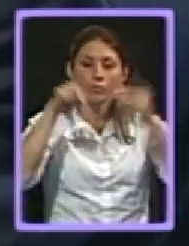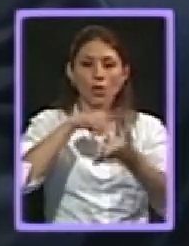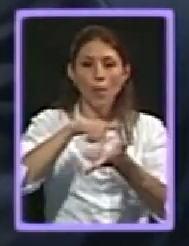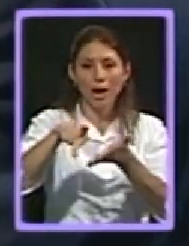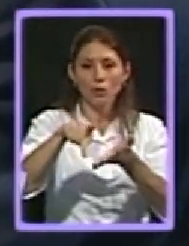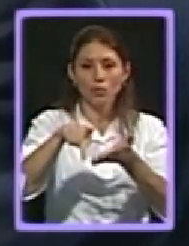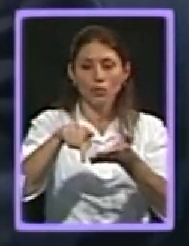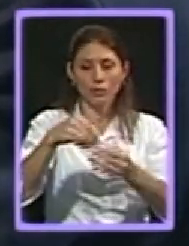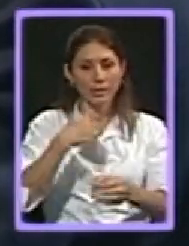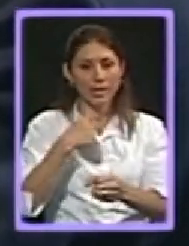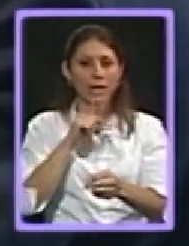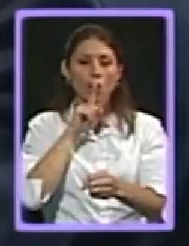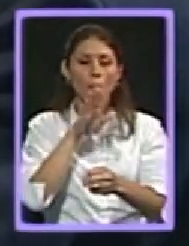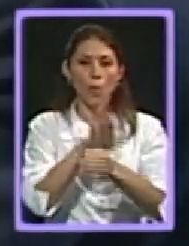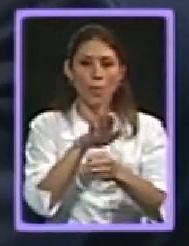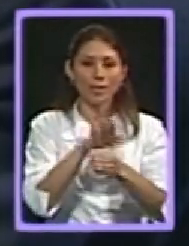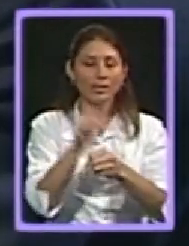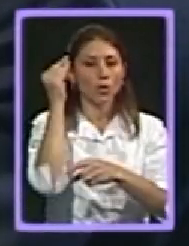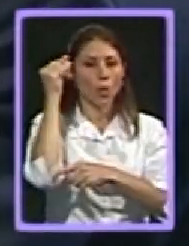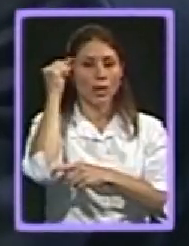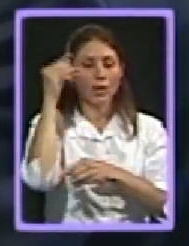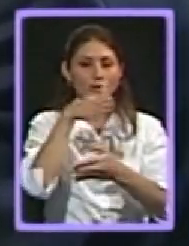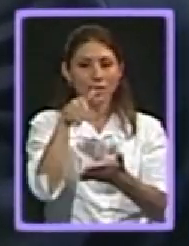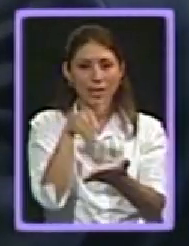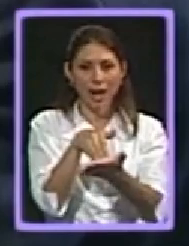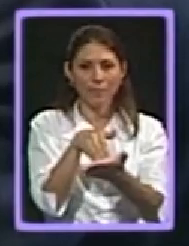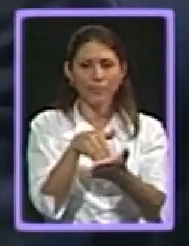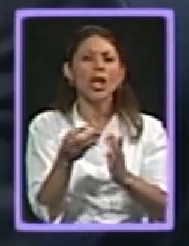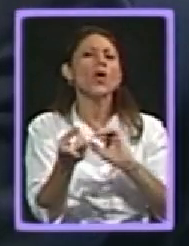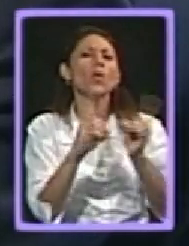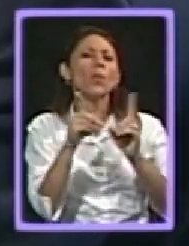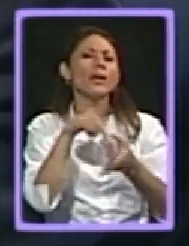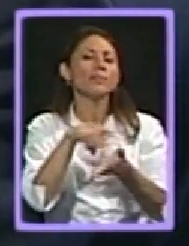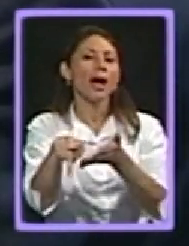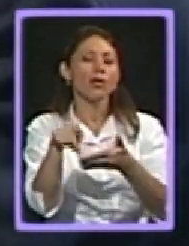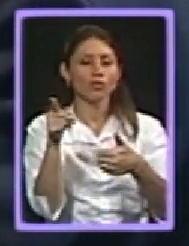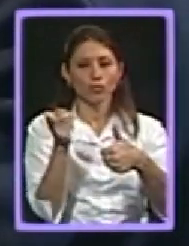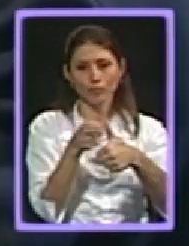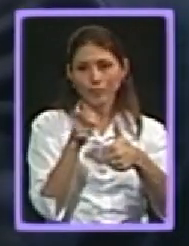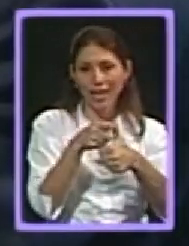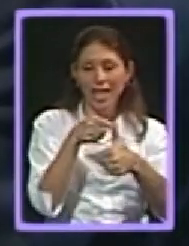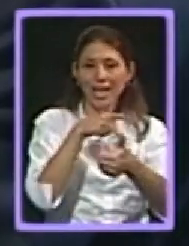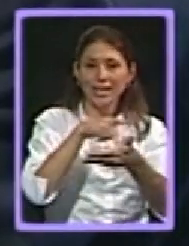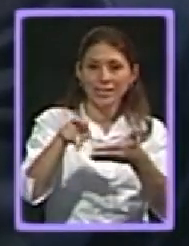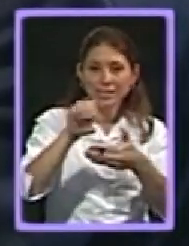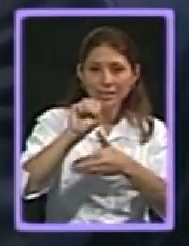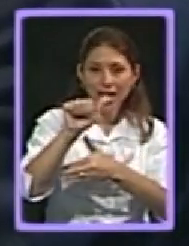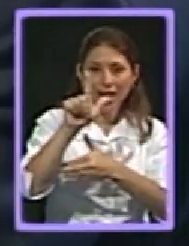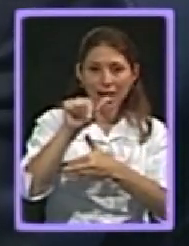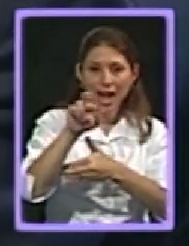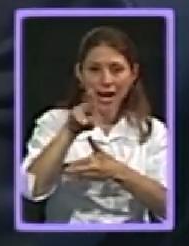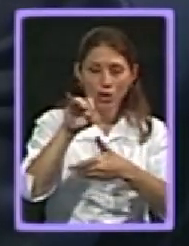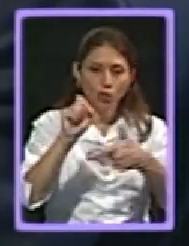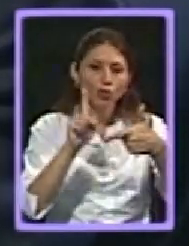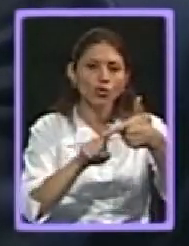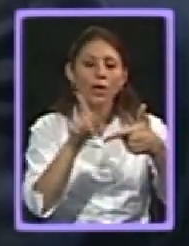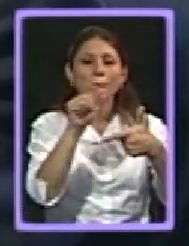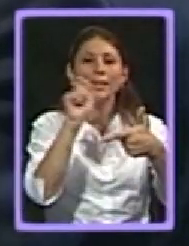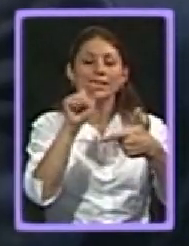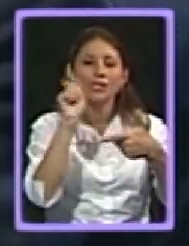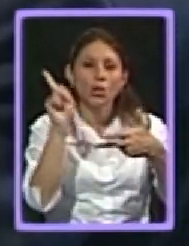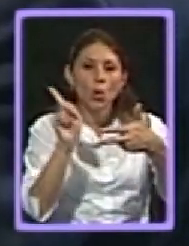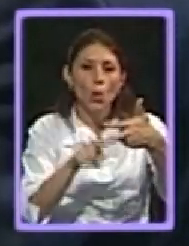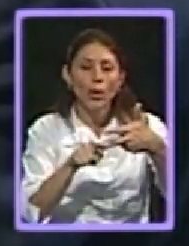como compromiso el gobierno central. ¿Y cuáles pagos son estos? Mira, son salarios, son pensiones, son